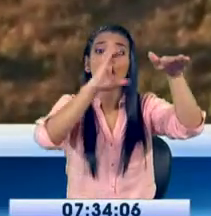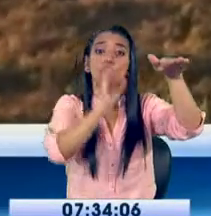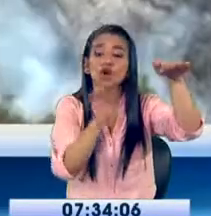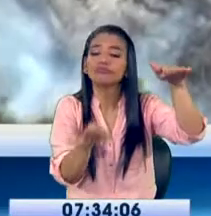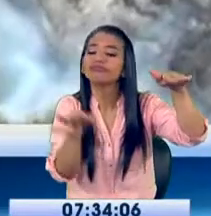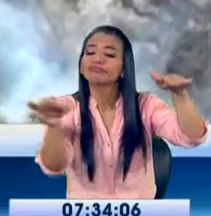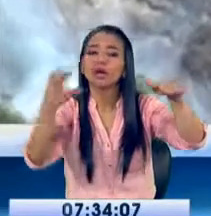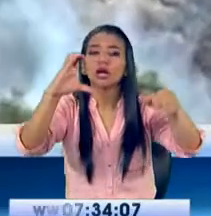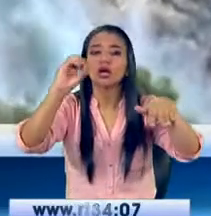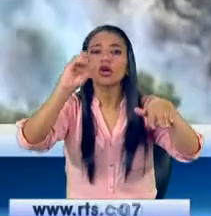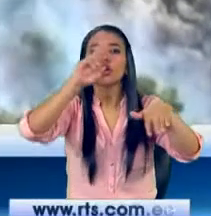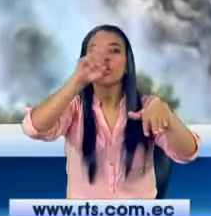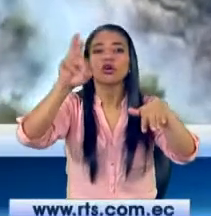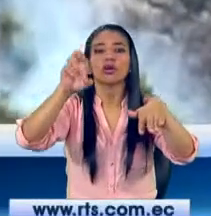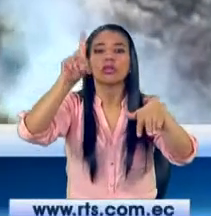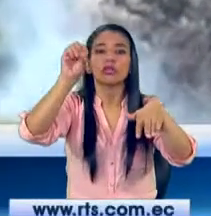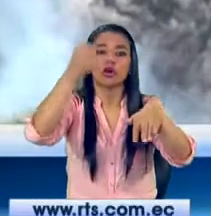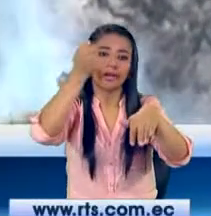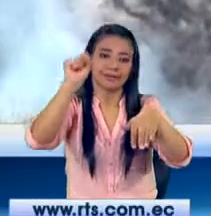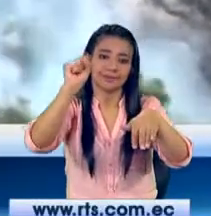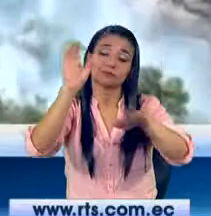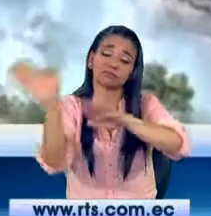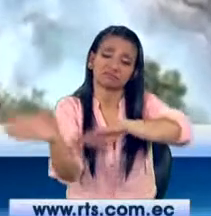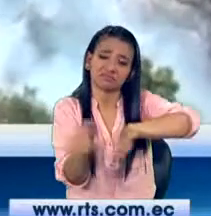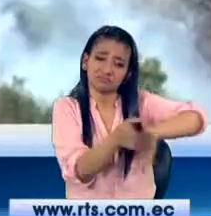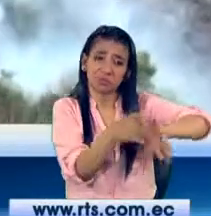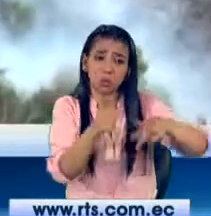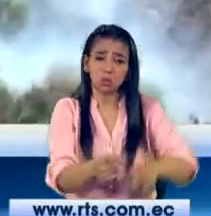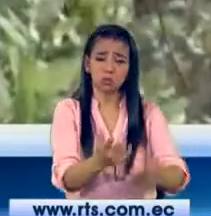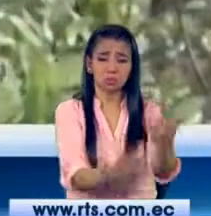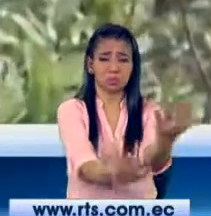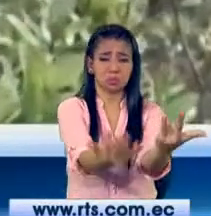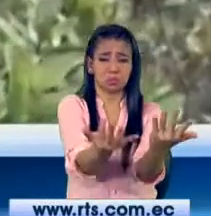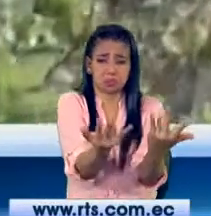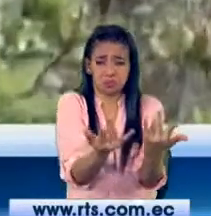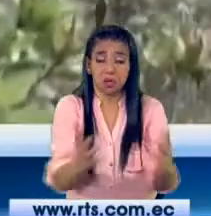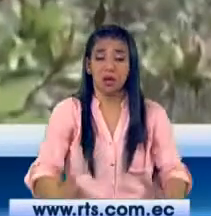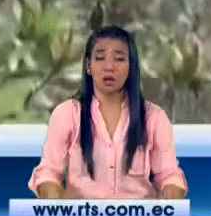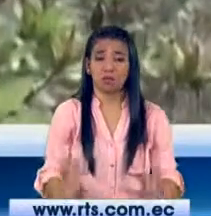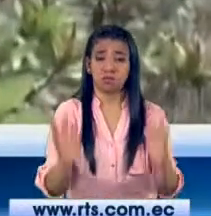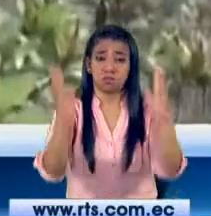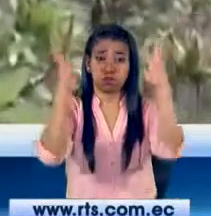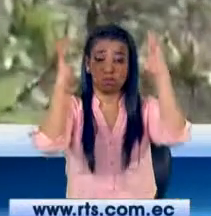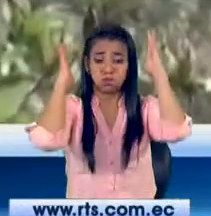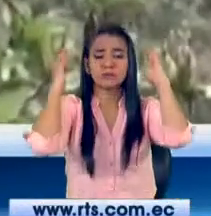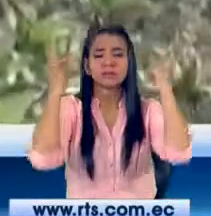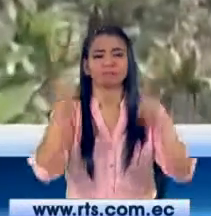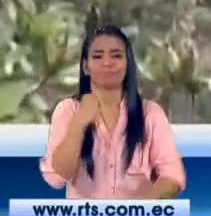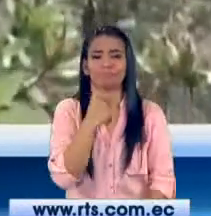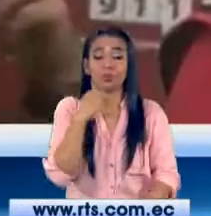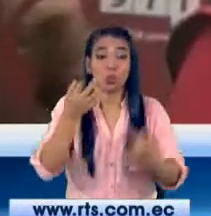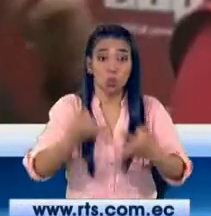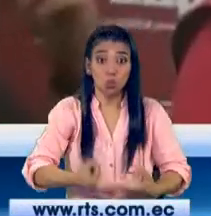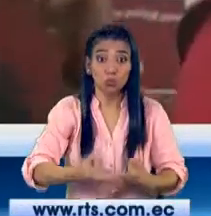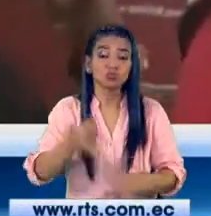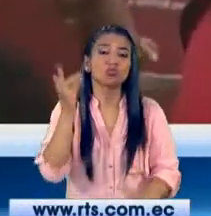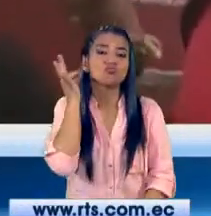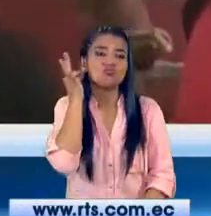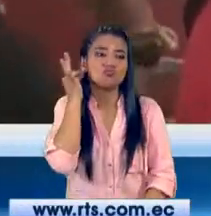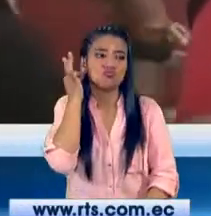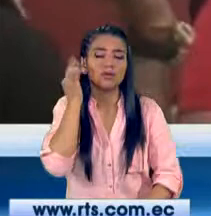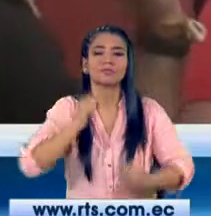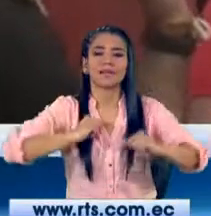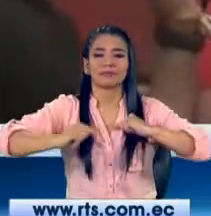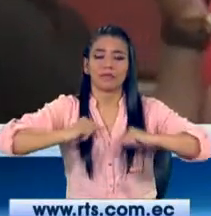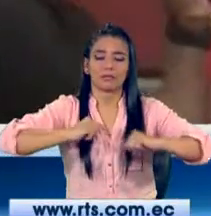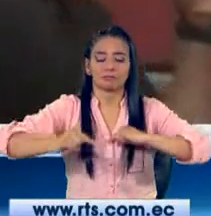cantón Zaruma. Cientos de hectáreas de pastizales y un bosque primario han sido afectadas. Según Denis Romero, jefe del Cuerpo